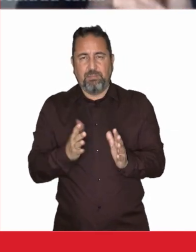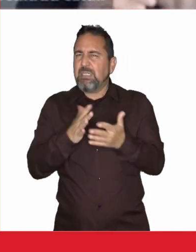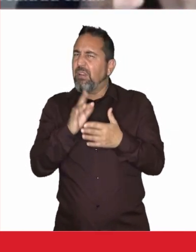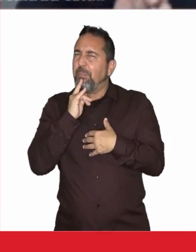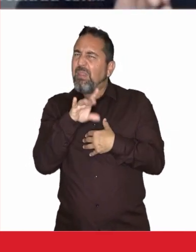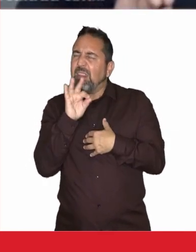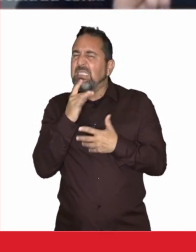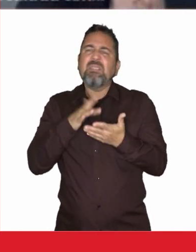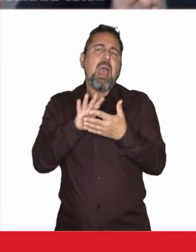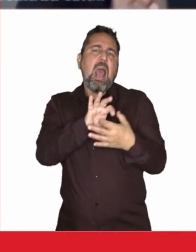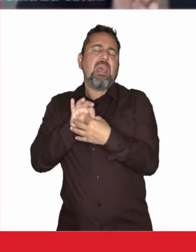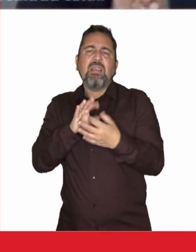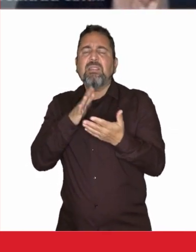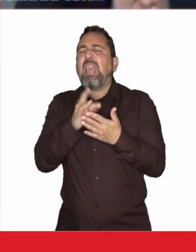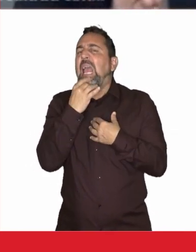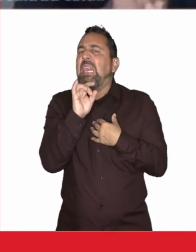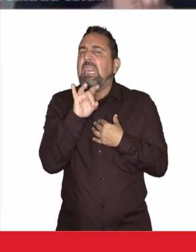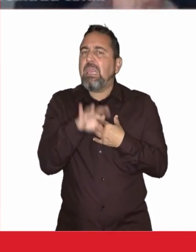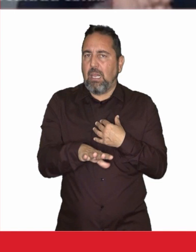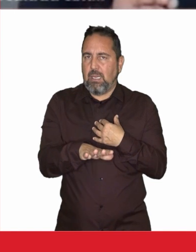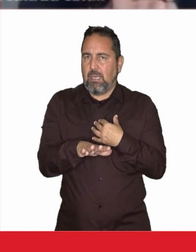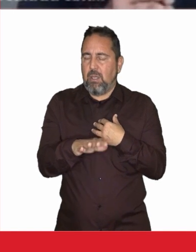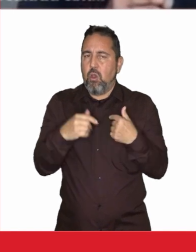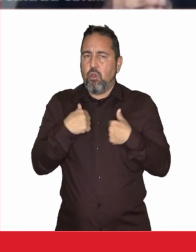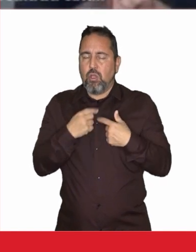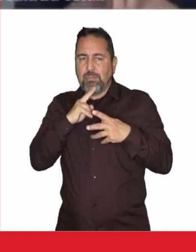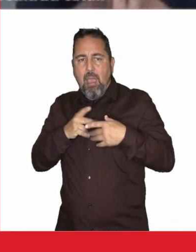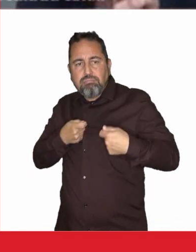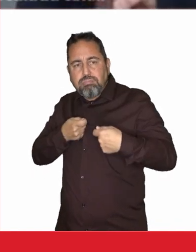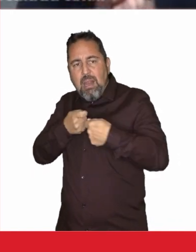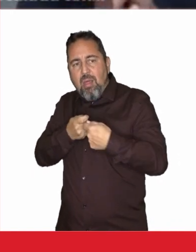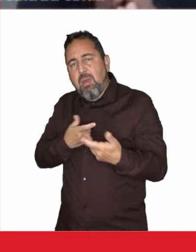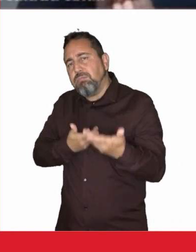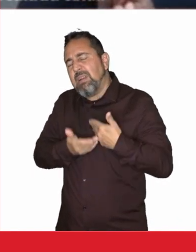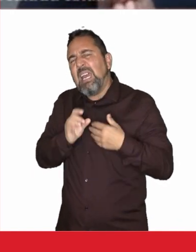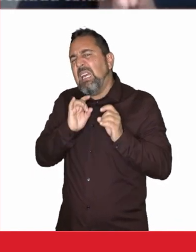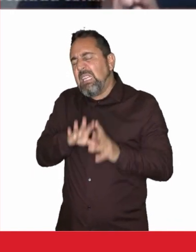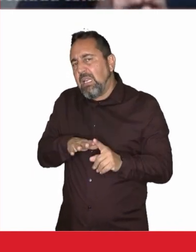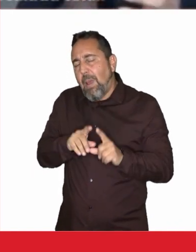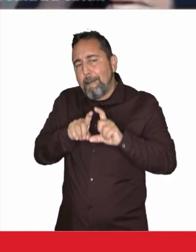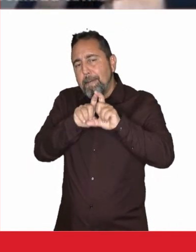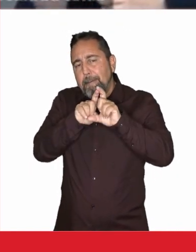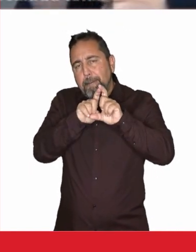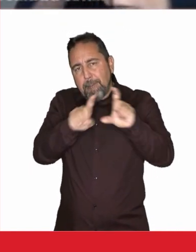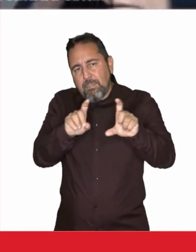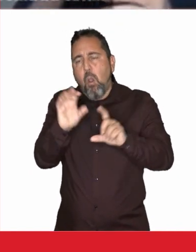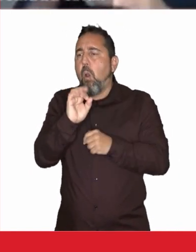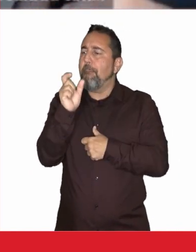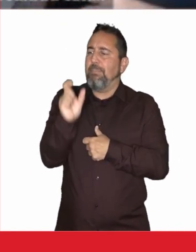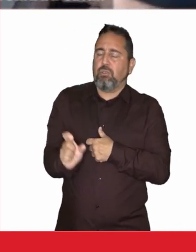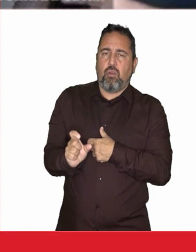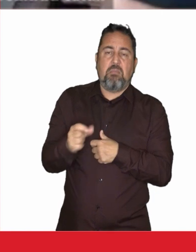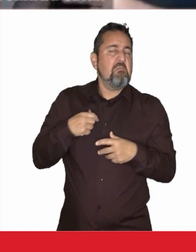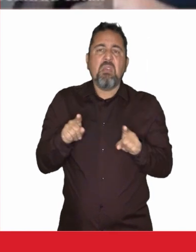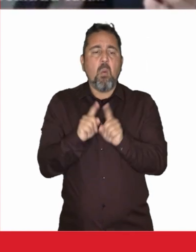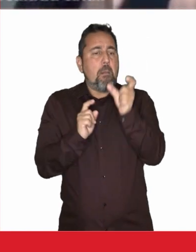hablamos de identificar alianzas, ¿a qué nos referimos? Nos referimos a quién, es decir, ¿con quién voy a hacer la alianza? ¿Una persona o una